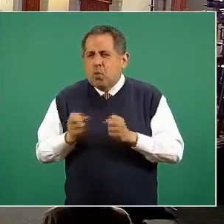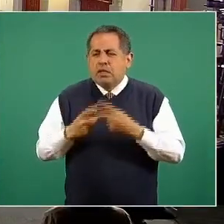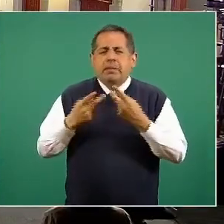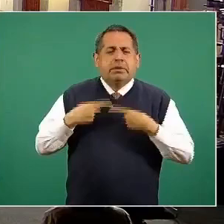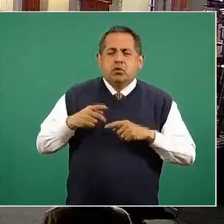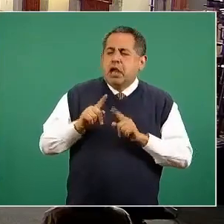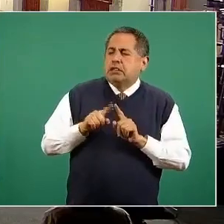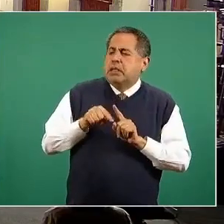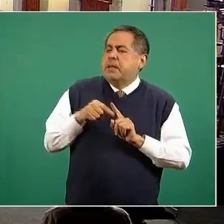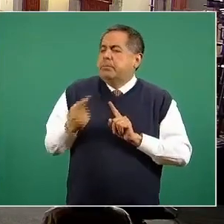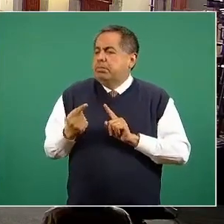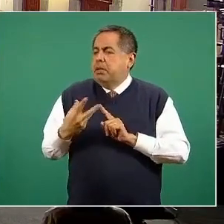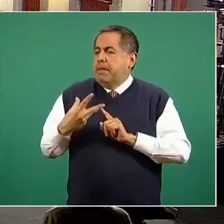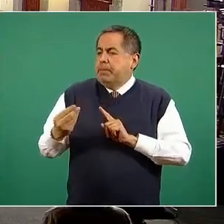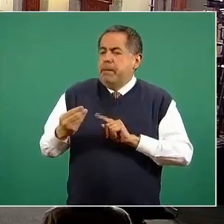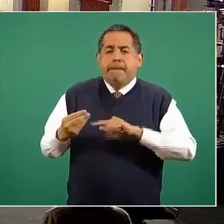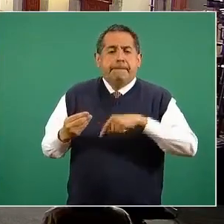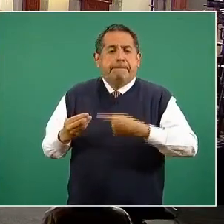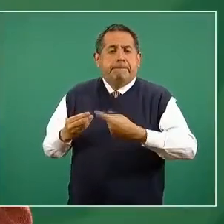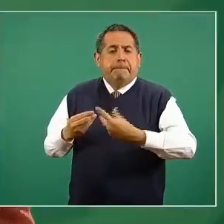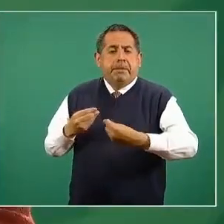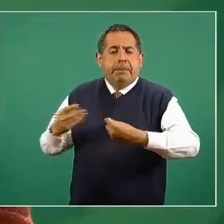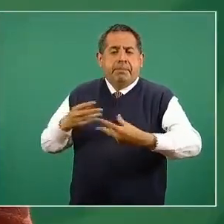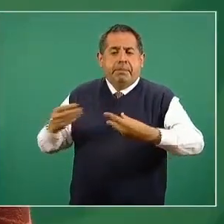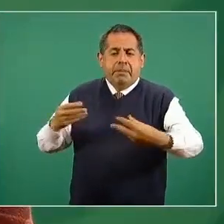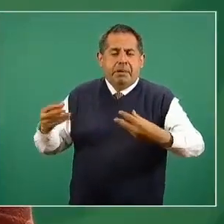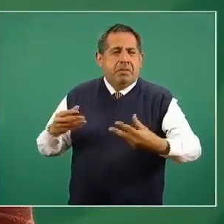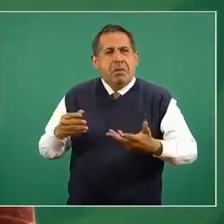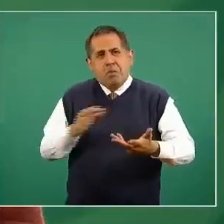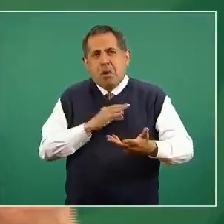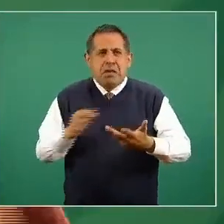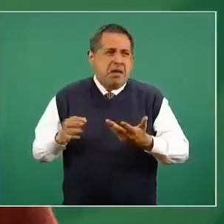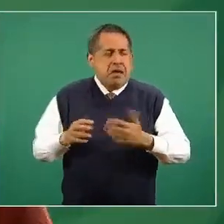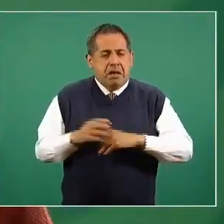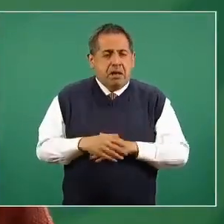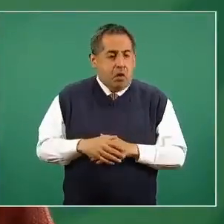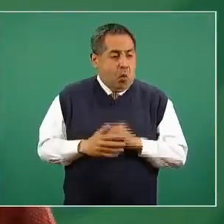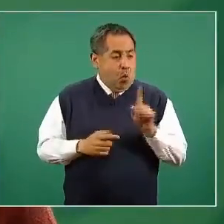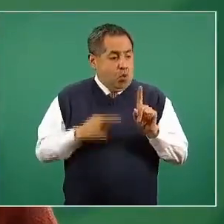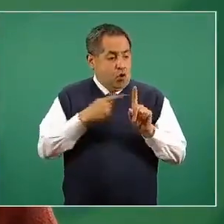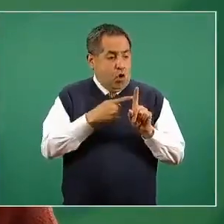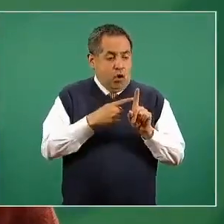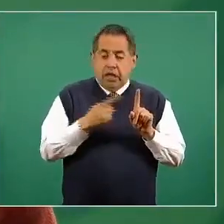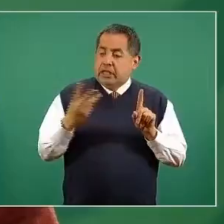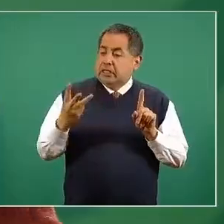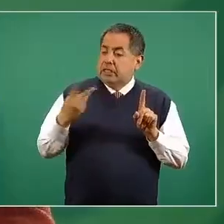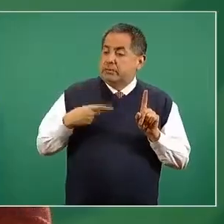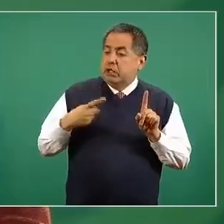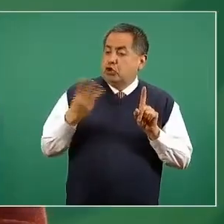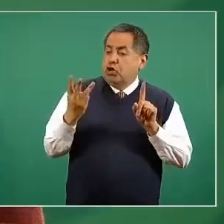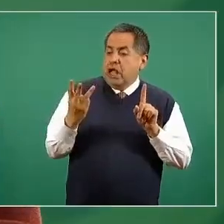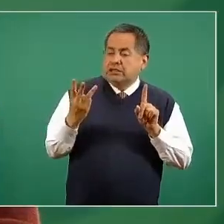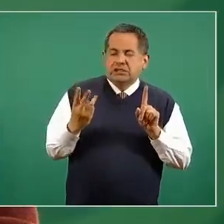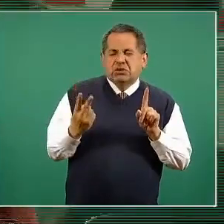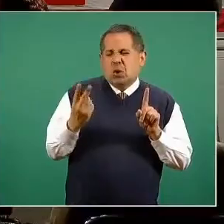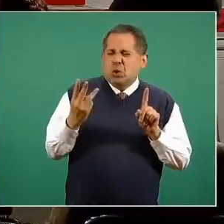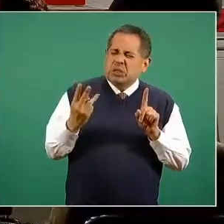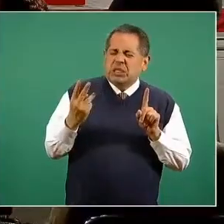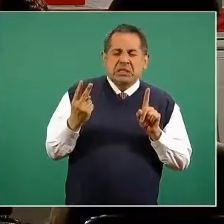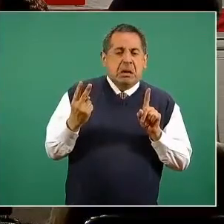reproducción efectivo, es de menos de 3 personas por cada persona infectante, es un